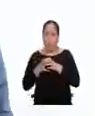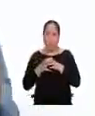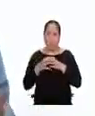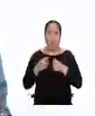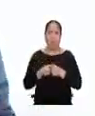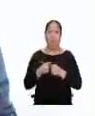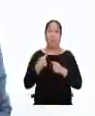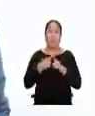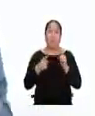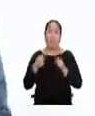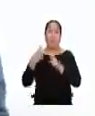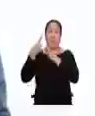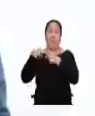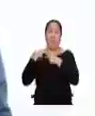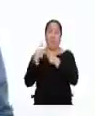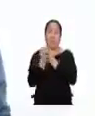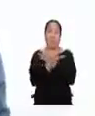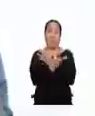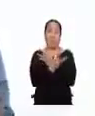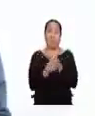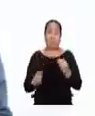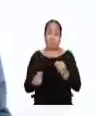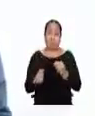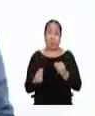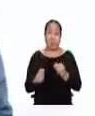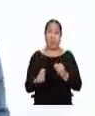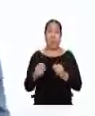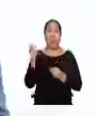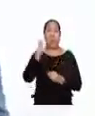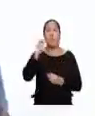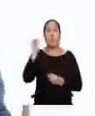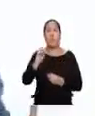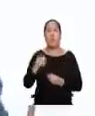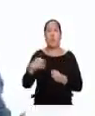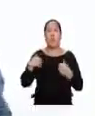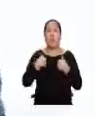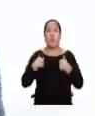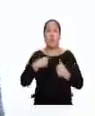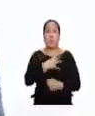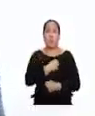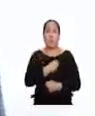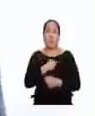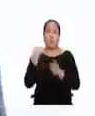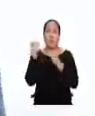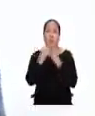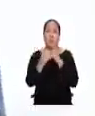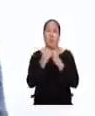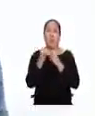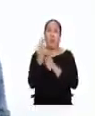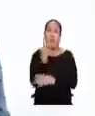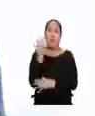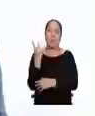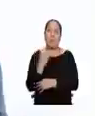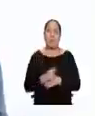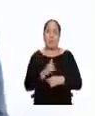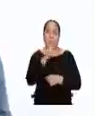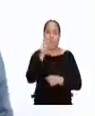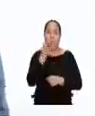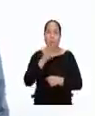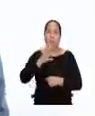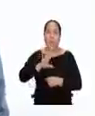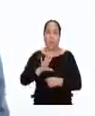causantes de la extinción de un gran porcentaje de mamíferos, de la mitad de las plantas y casi de un quinto de los